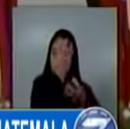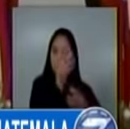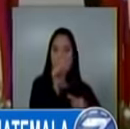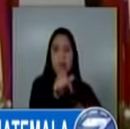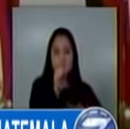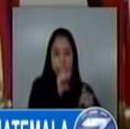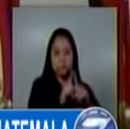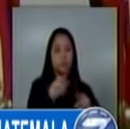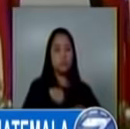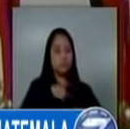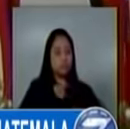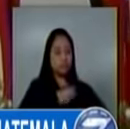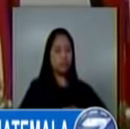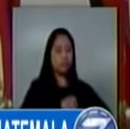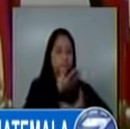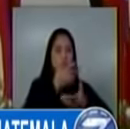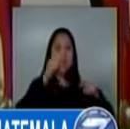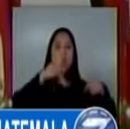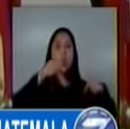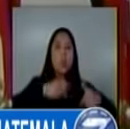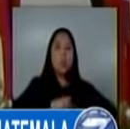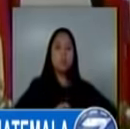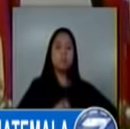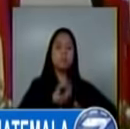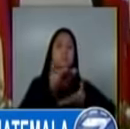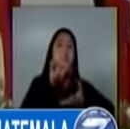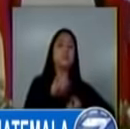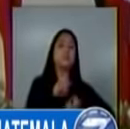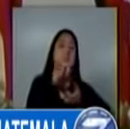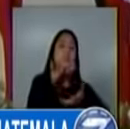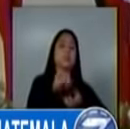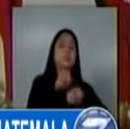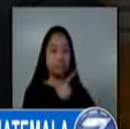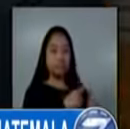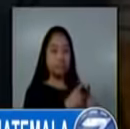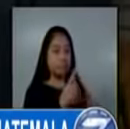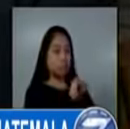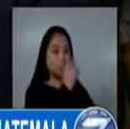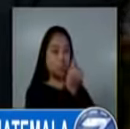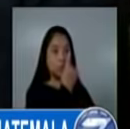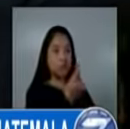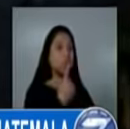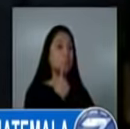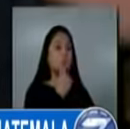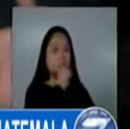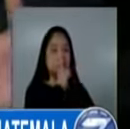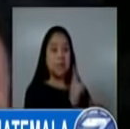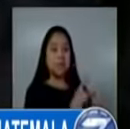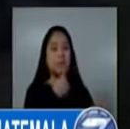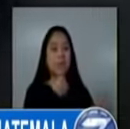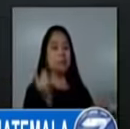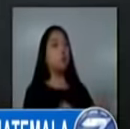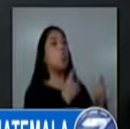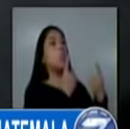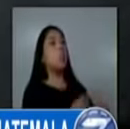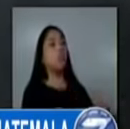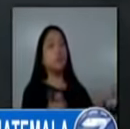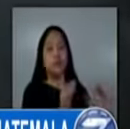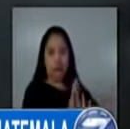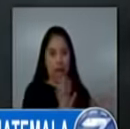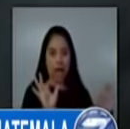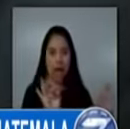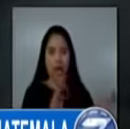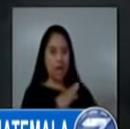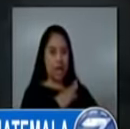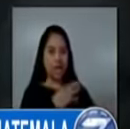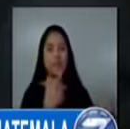al Palacio Nacional de la Cultura. Alrededor de las 17:20 horas, se estacionaron frente al Palacio Nacional los